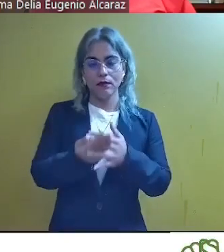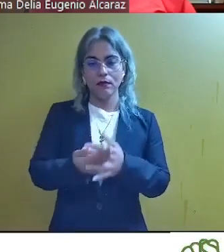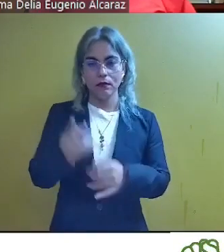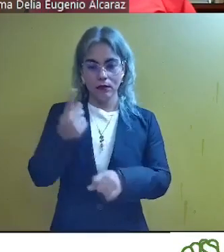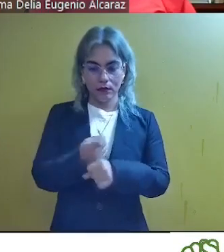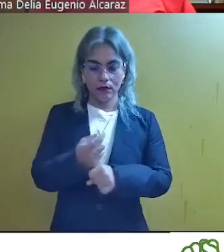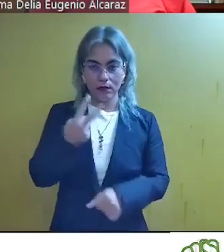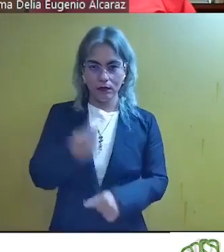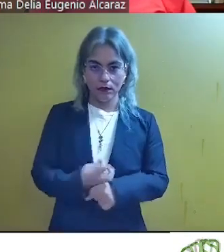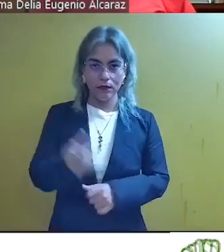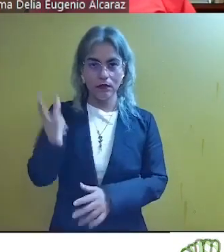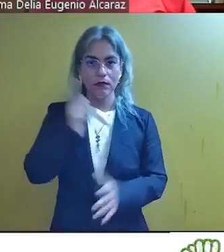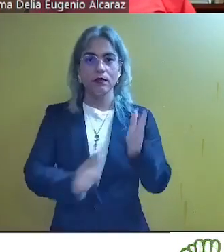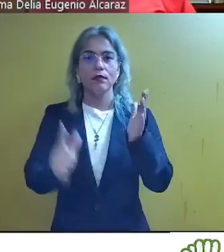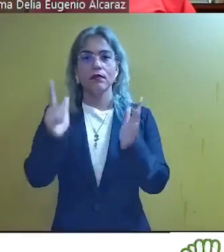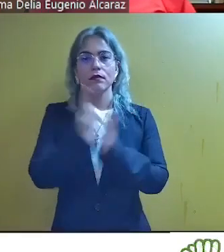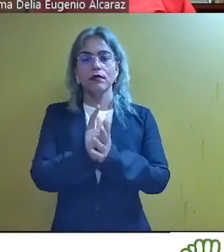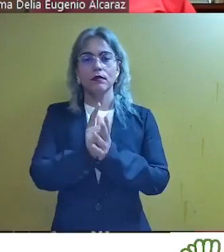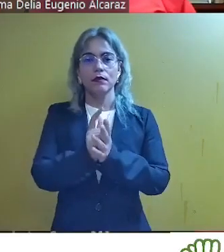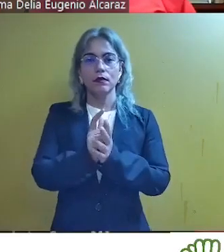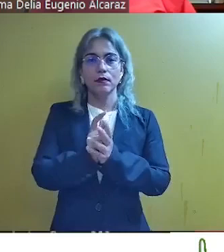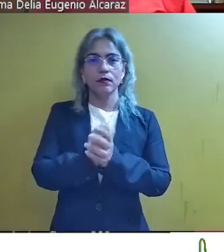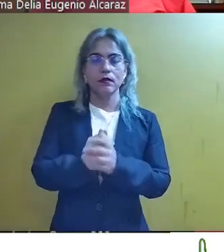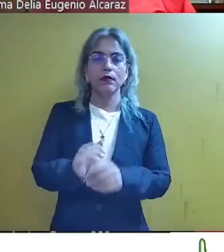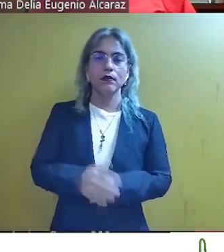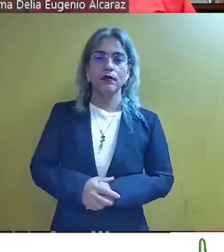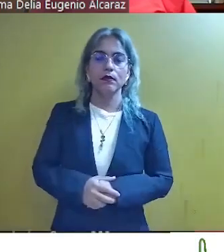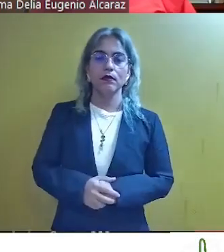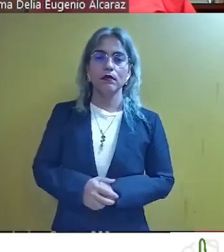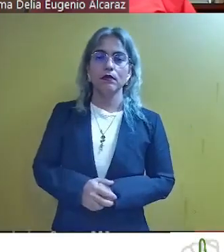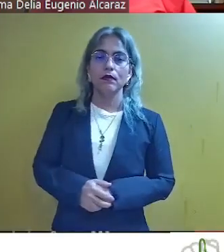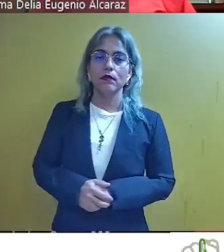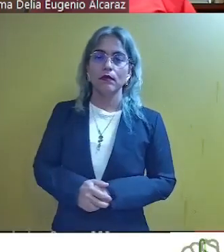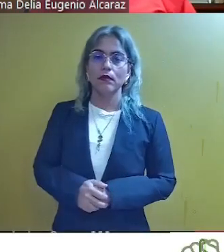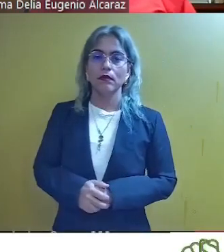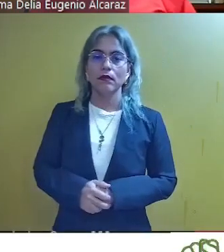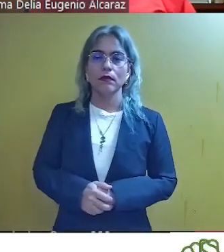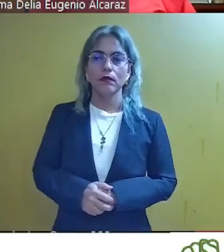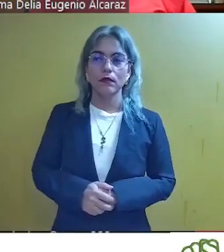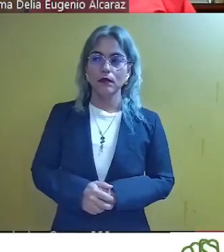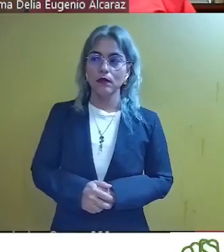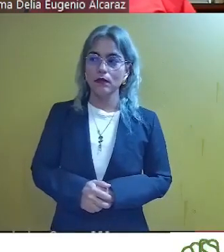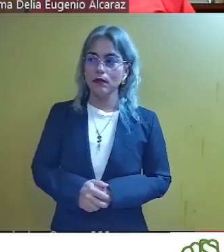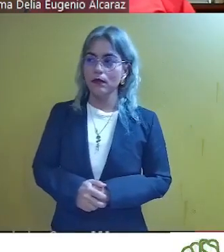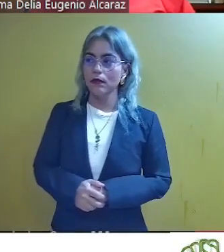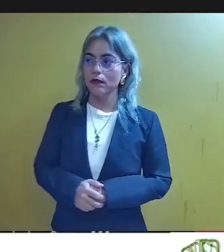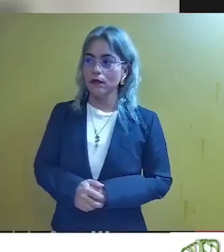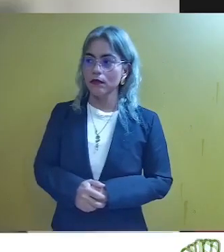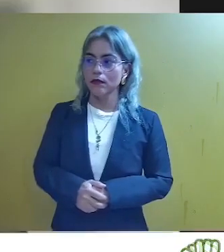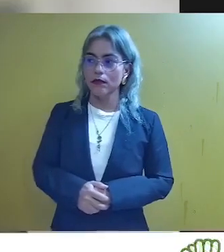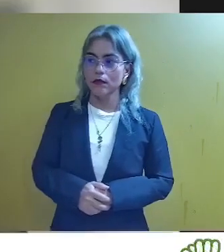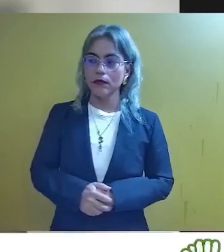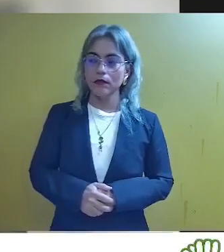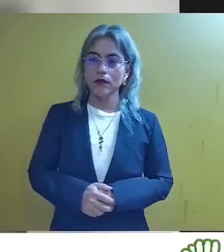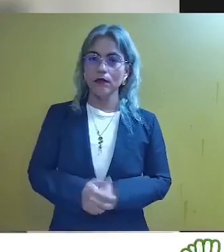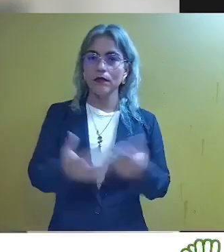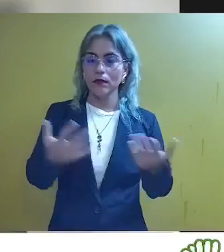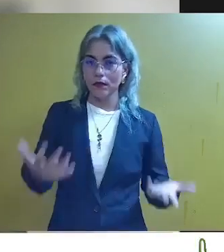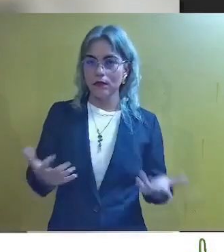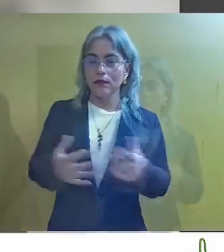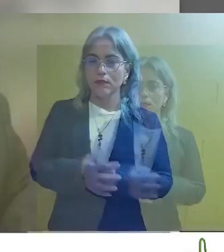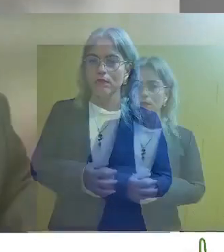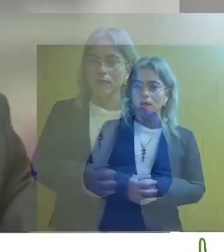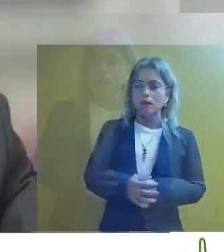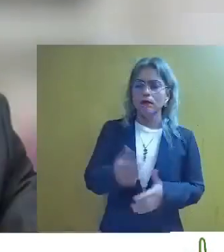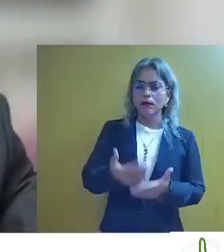de la Ley del Sistema de Medios de Impugnación en materia electoral. Esto es que durante su sustanciación y antes de su admisión sobrevino un acto